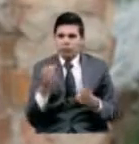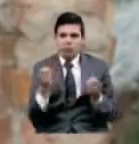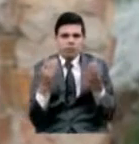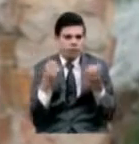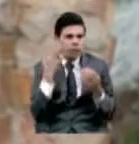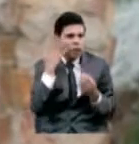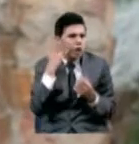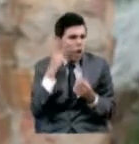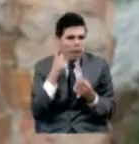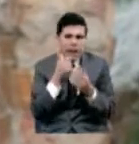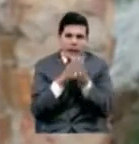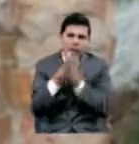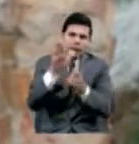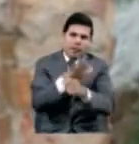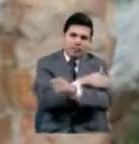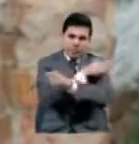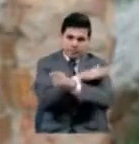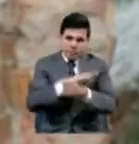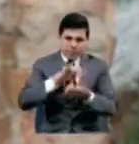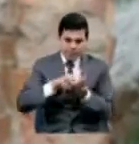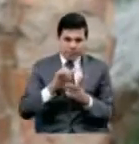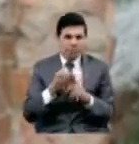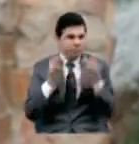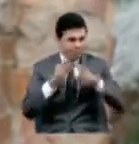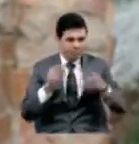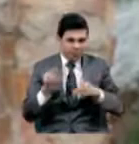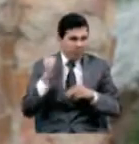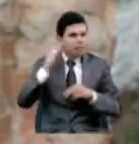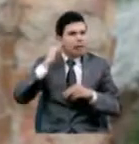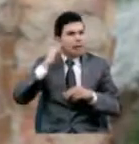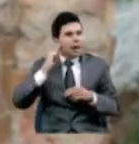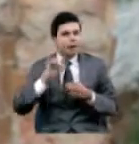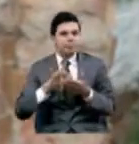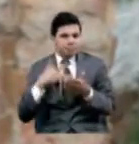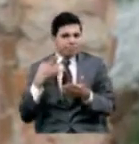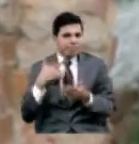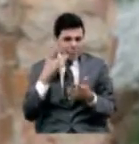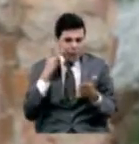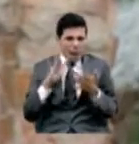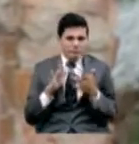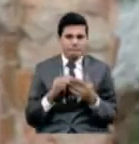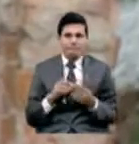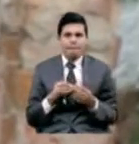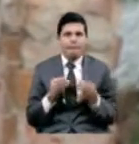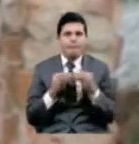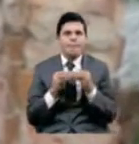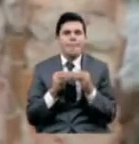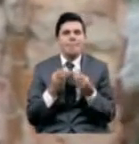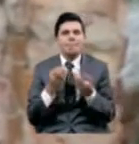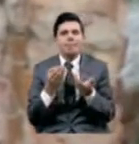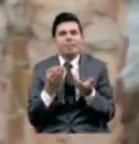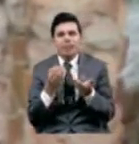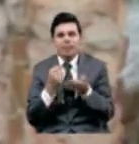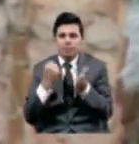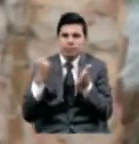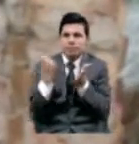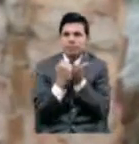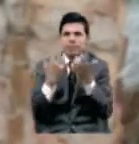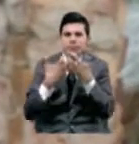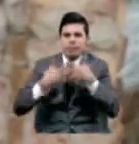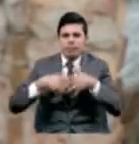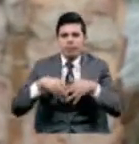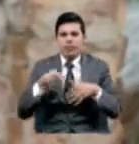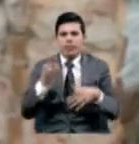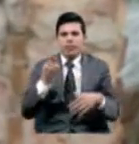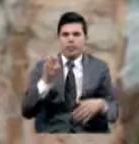cotidiano lo que hablo ahí. Por eso creo que mucha gente se ha identificado con esto. Salió bajo el sello de Rey de